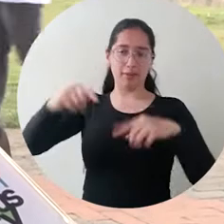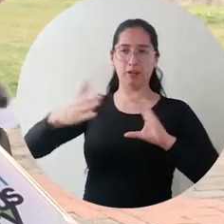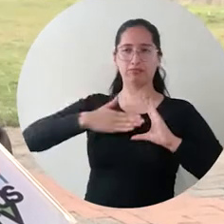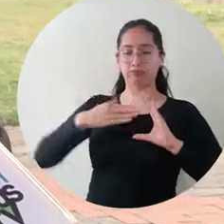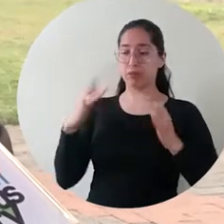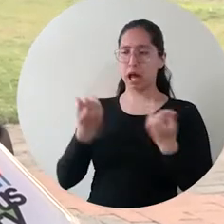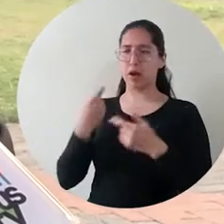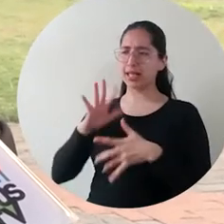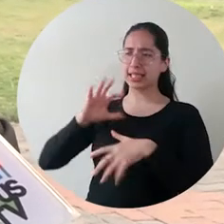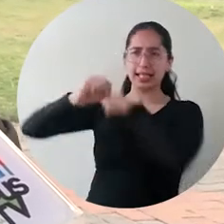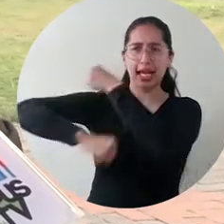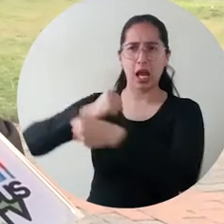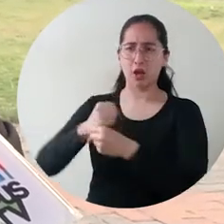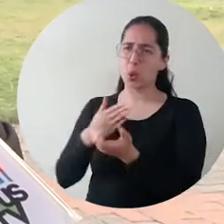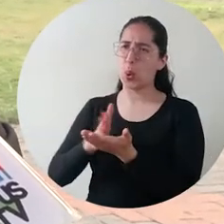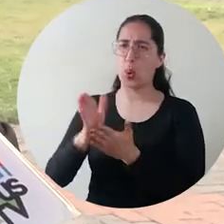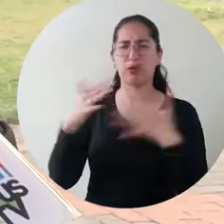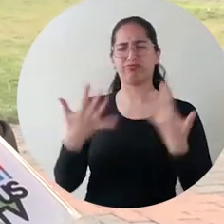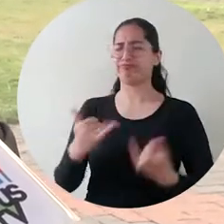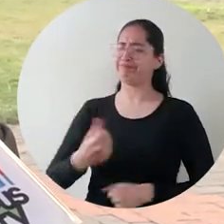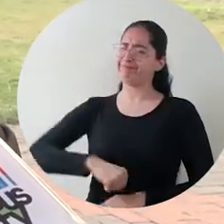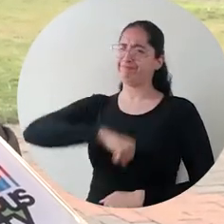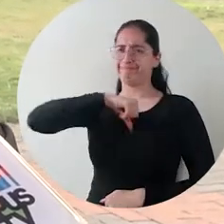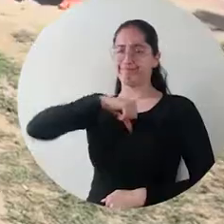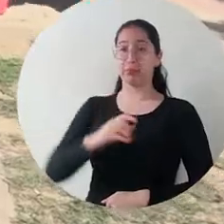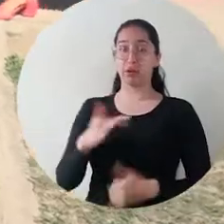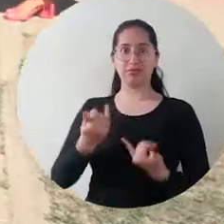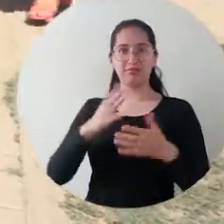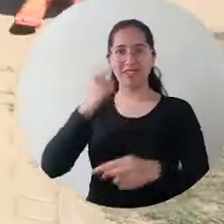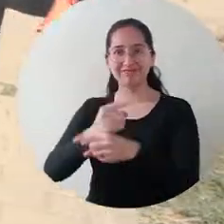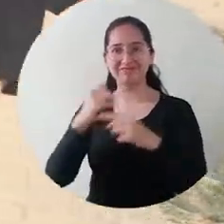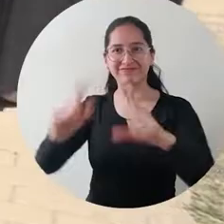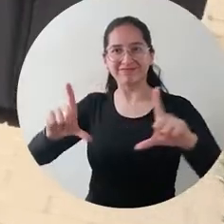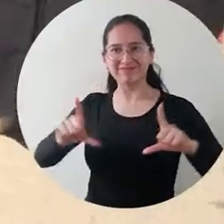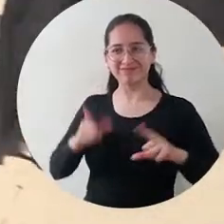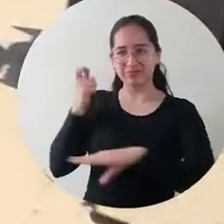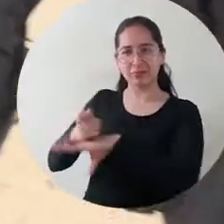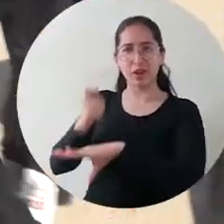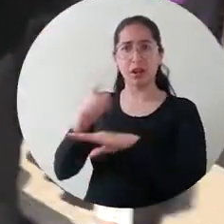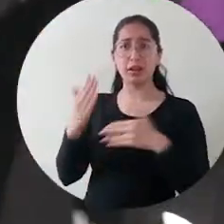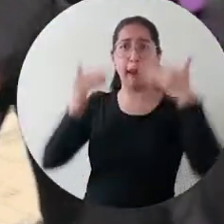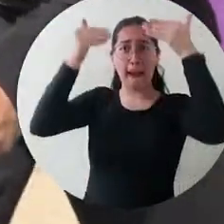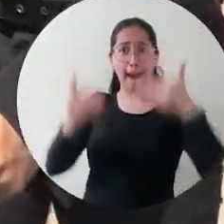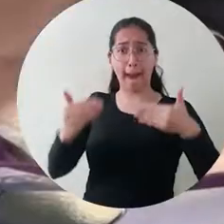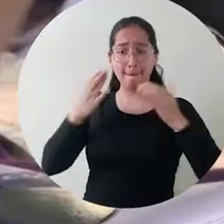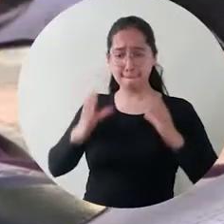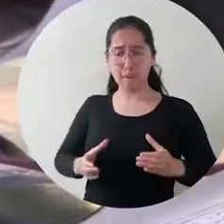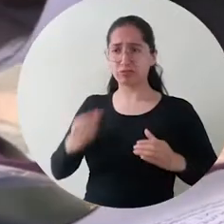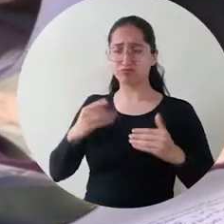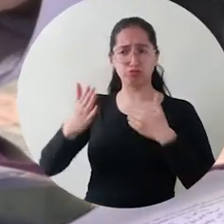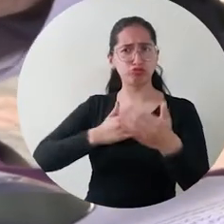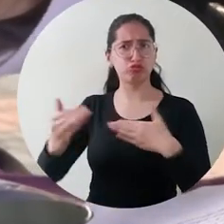lo largo de estos 5 años y sumamente orgulloso. Se convirtió en abogado superando la discapacidad